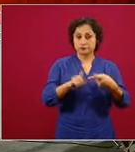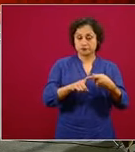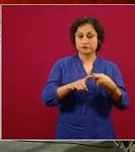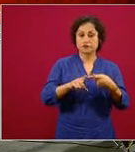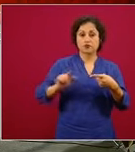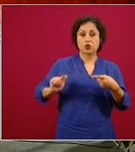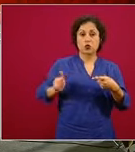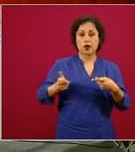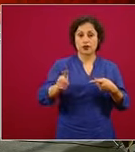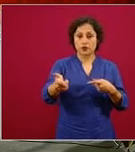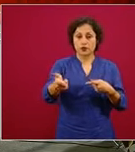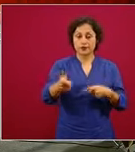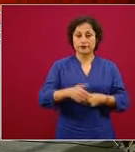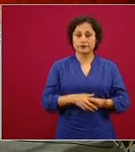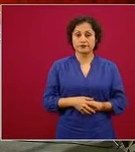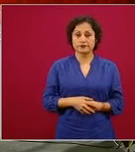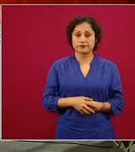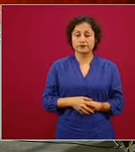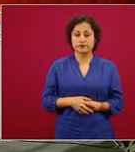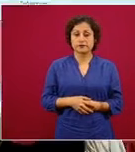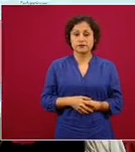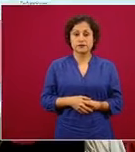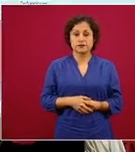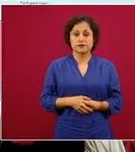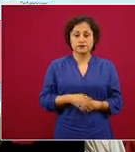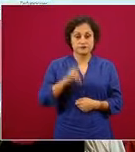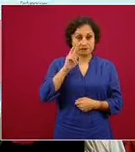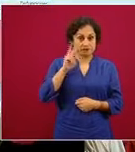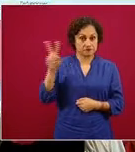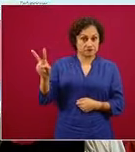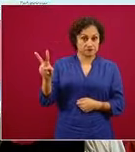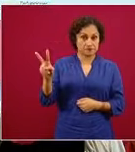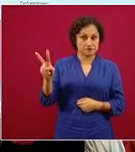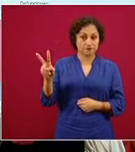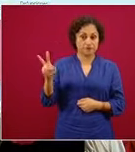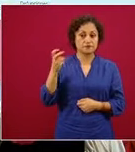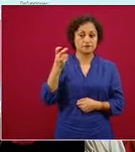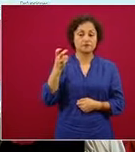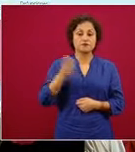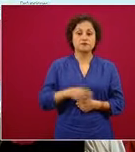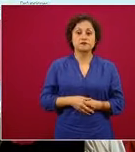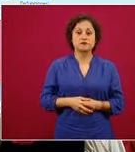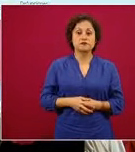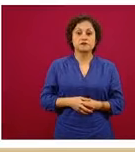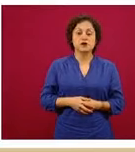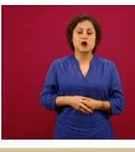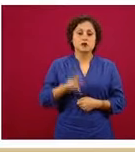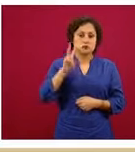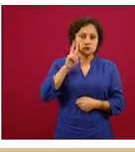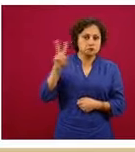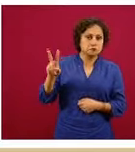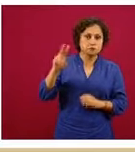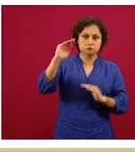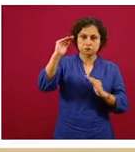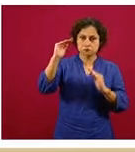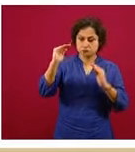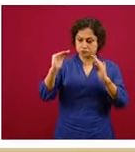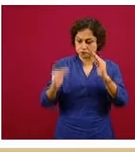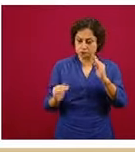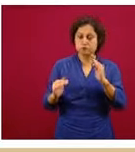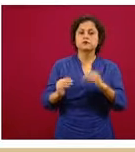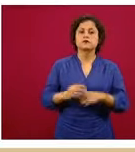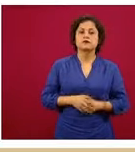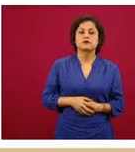Guanajuato. Veamos, lógicamente o rápidamente identificamos una tendencia ascendente, que